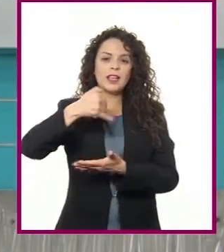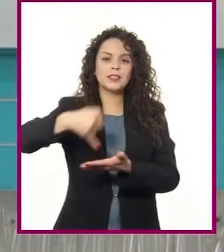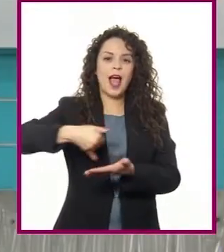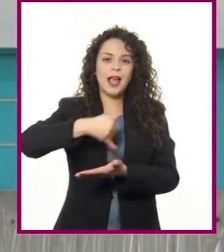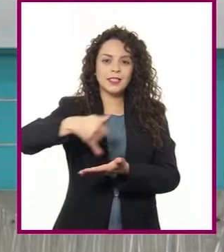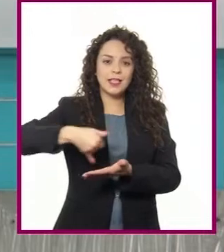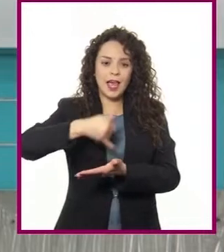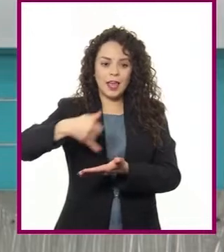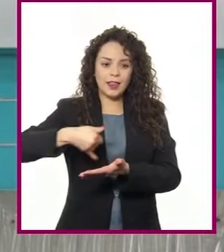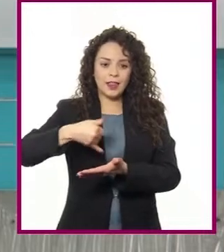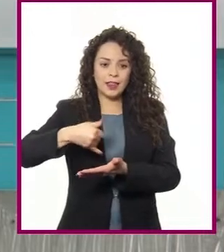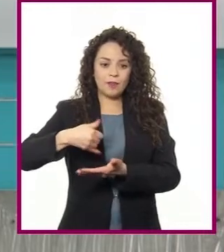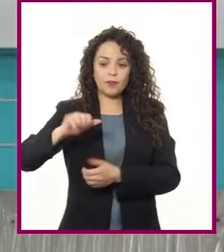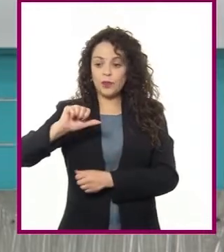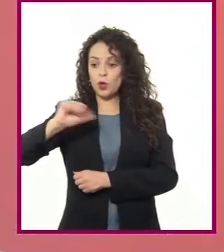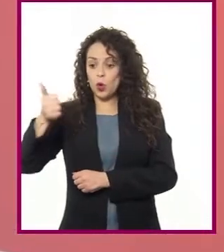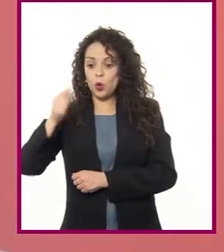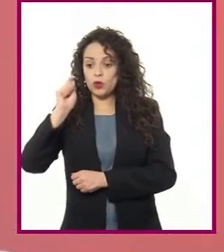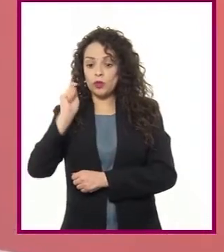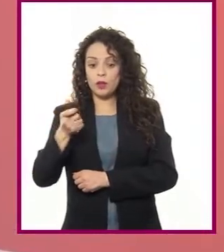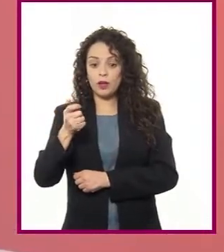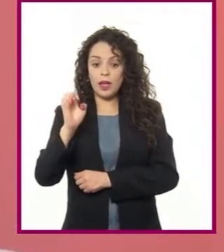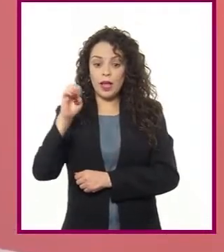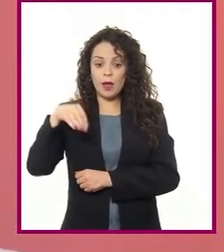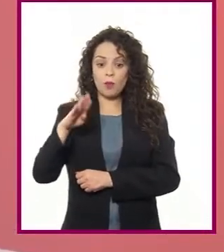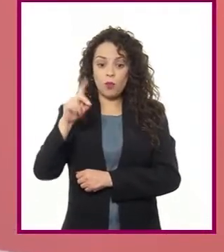fase dispersante, que es contenida en el embudo.